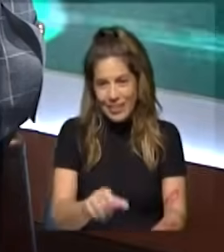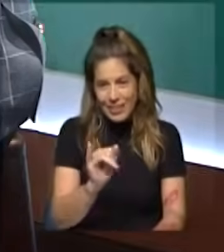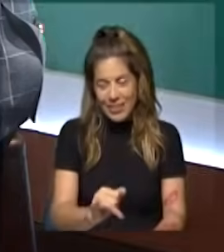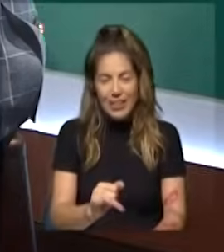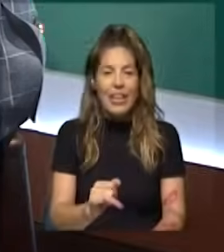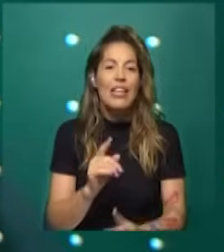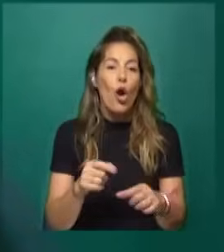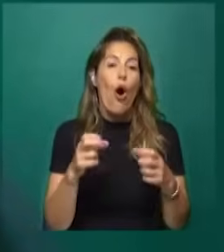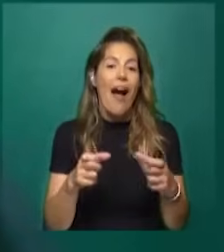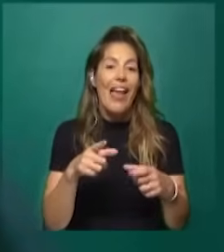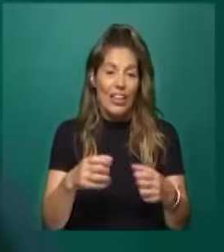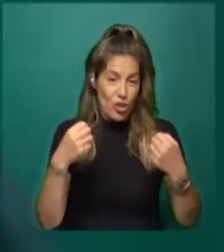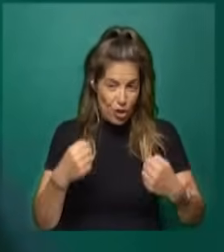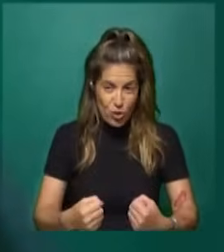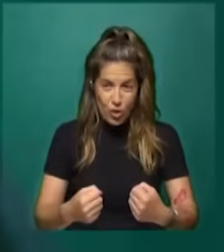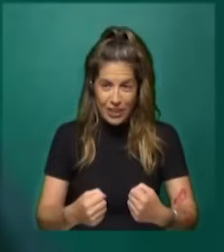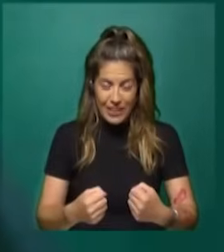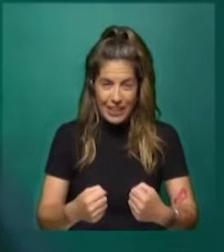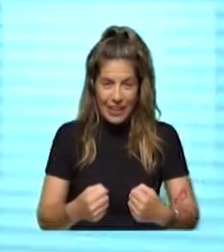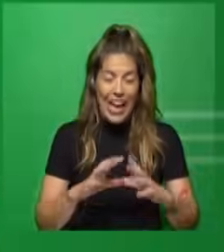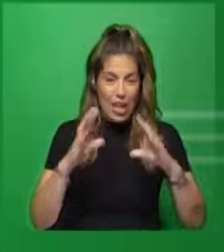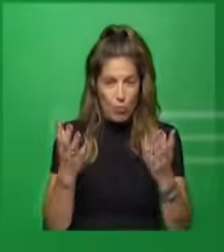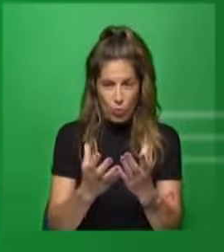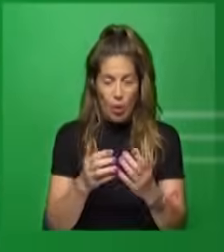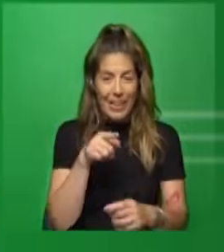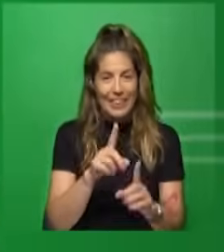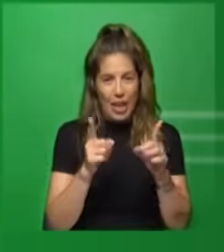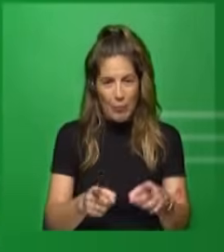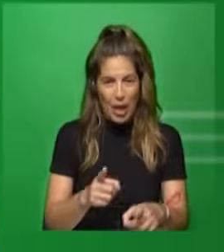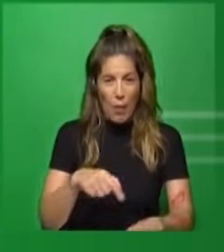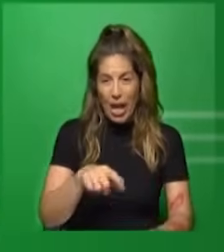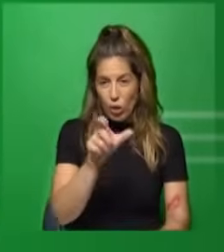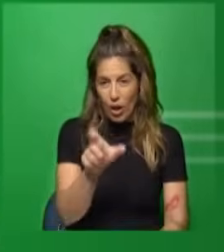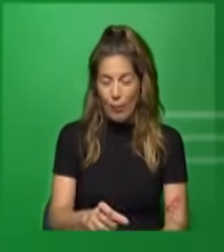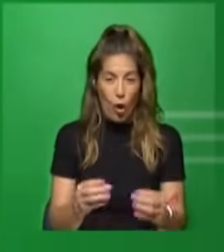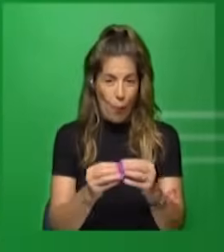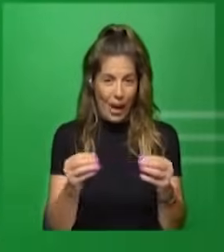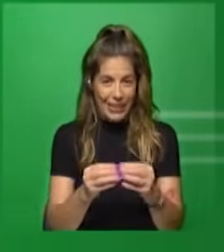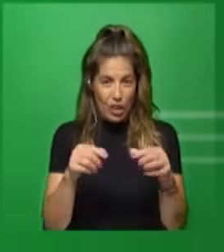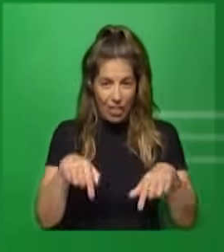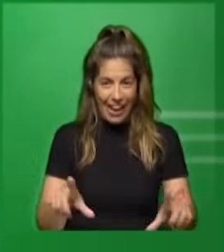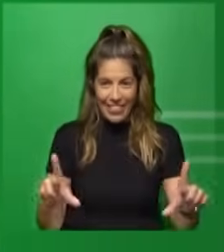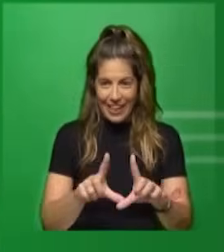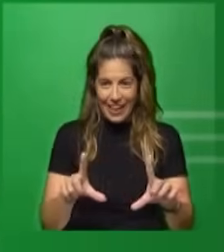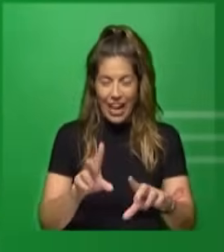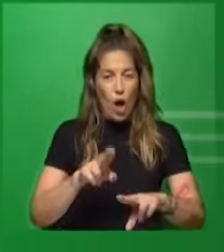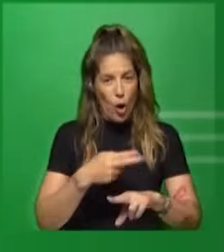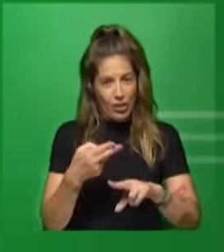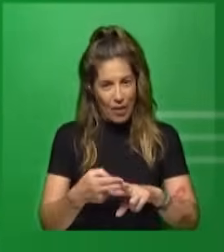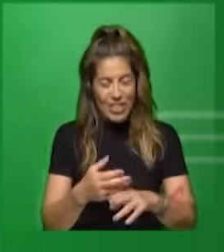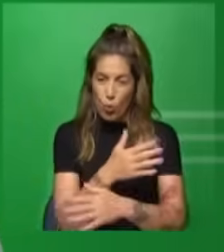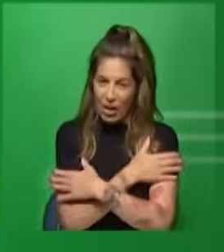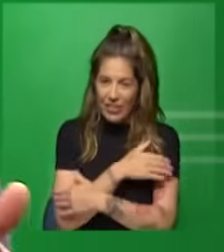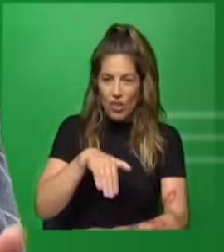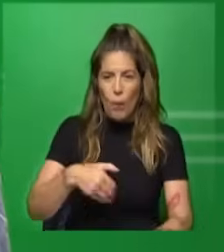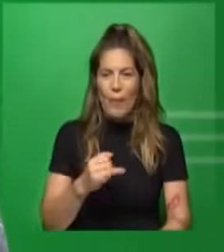todo esto también se consolide un poco en el mundo, ¿no? Para ti también, para todas las compañeras y compañeros del canal, otra vez de nuevo un fuerte abrazo